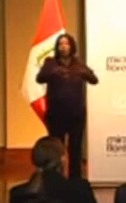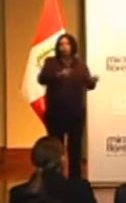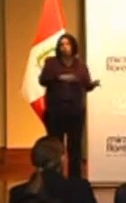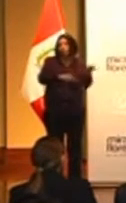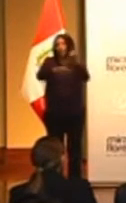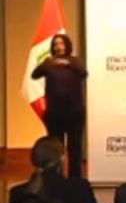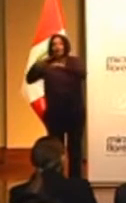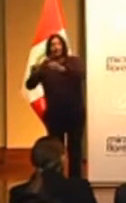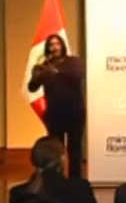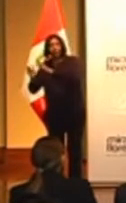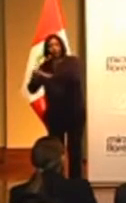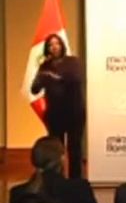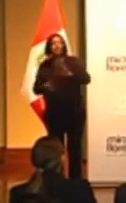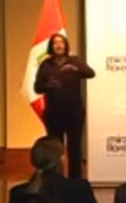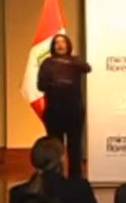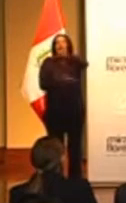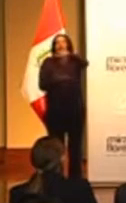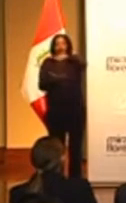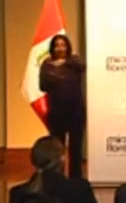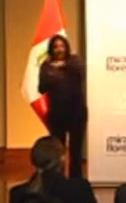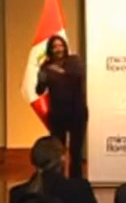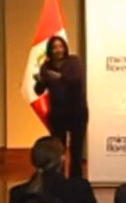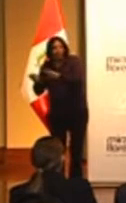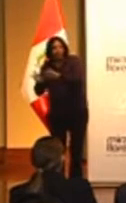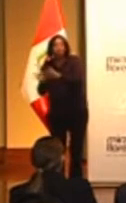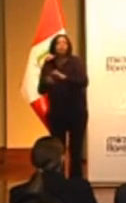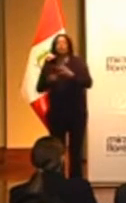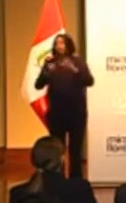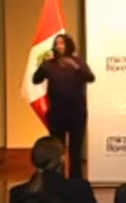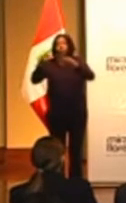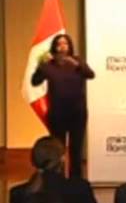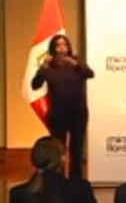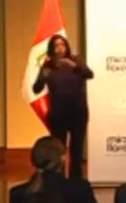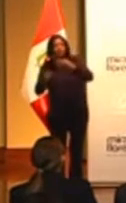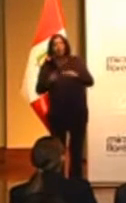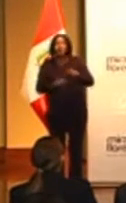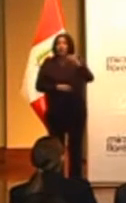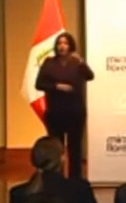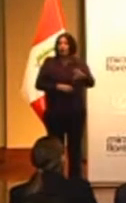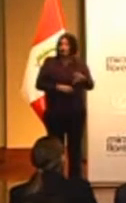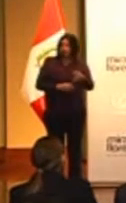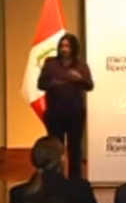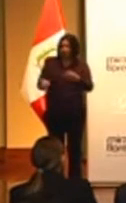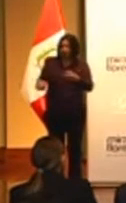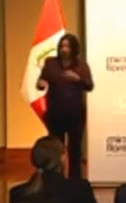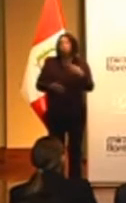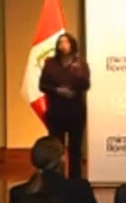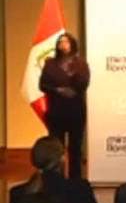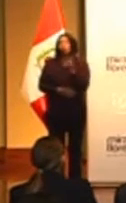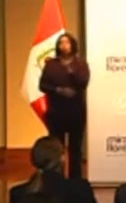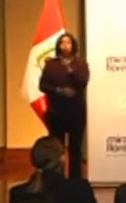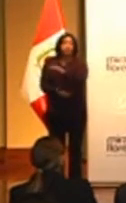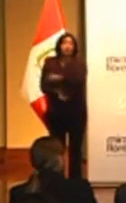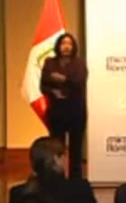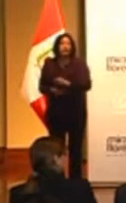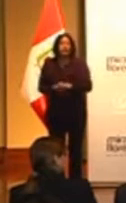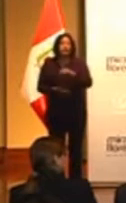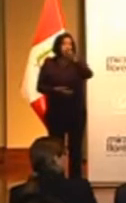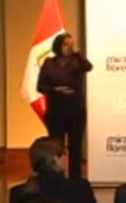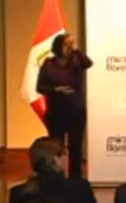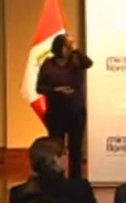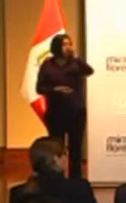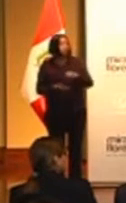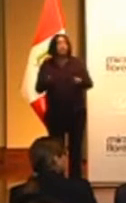de situaciones de centralismo, etcétera. Pero esa realidad no es una realidad solamente del